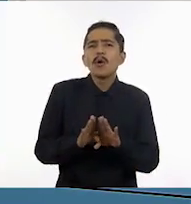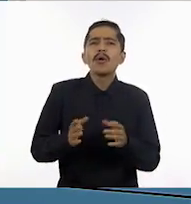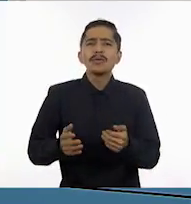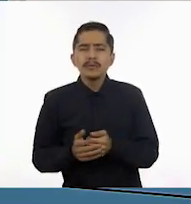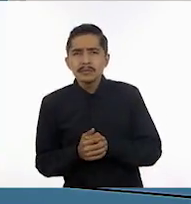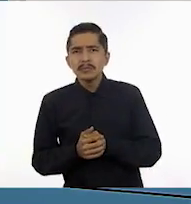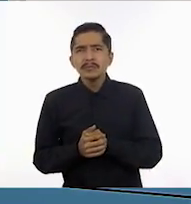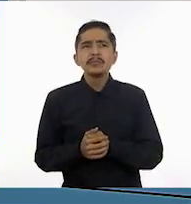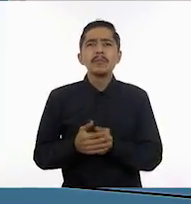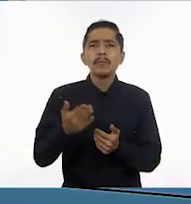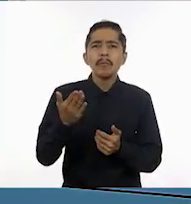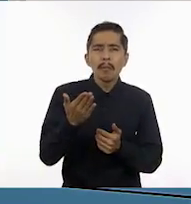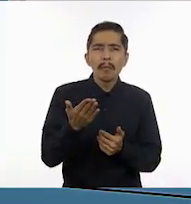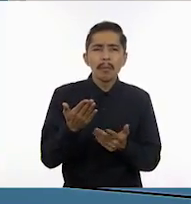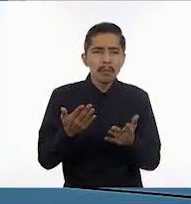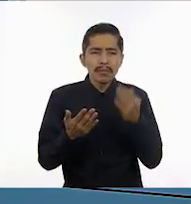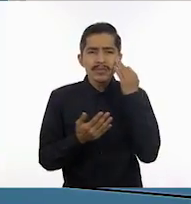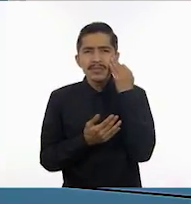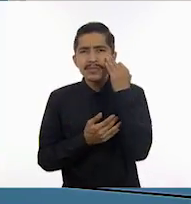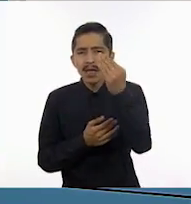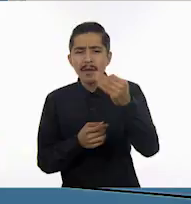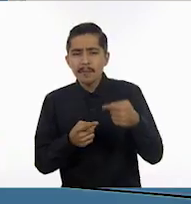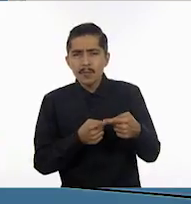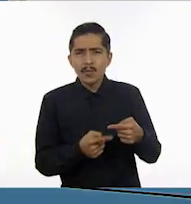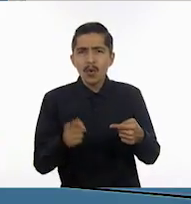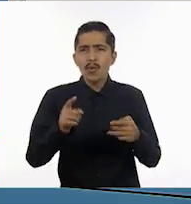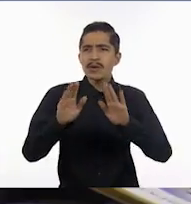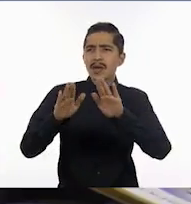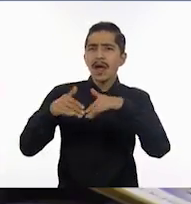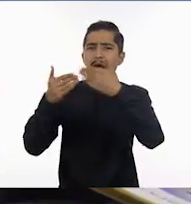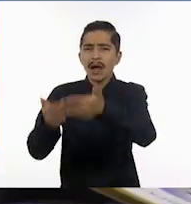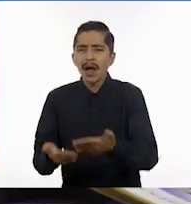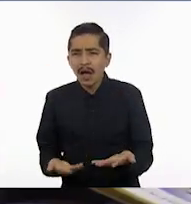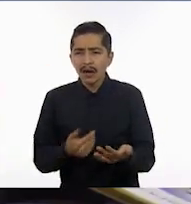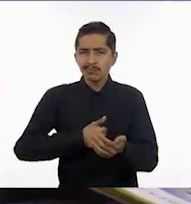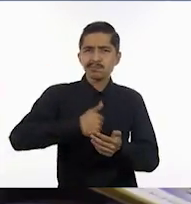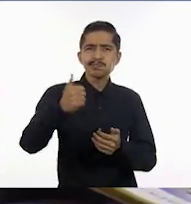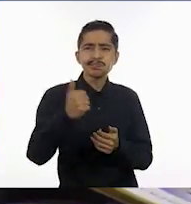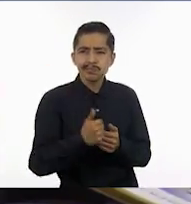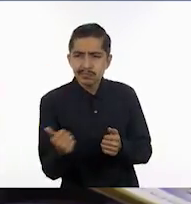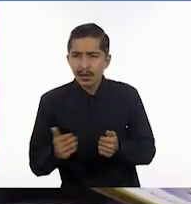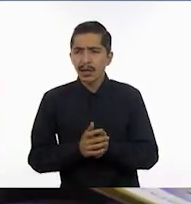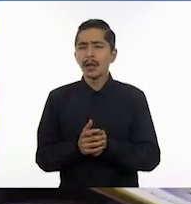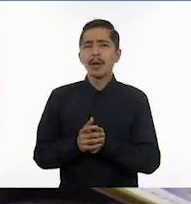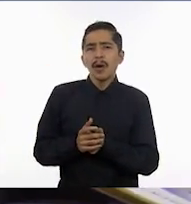transporte usamos? ¿Cuánto tiempo nos tardamos en llegar? ¿En qué condiciones viajamos?